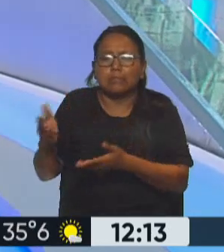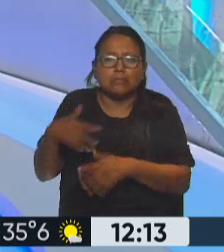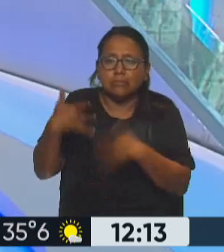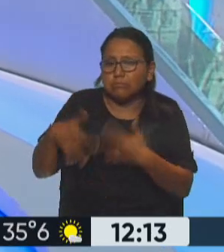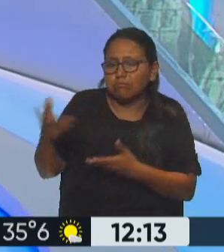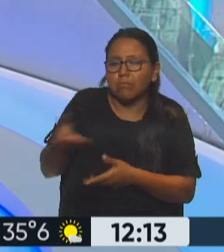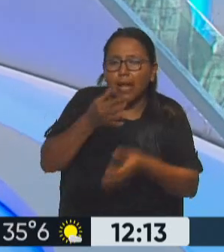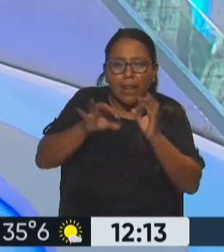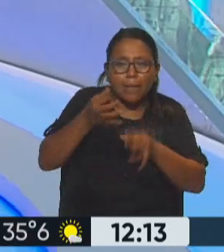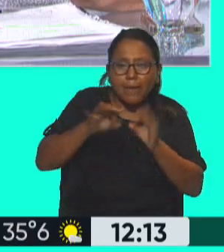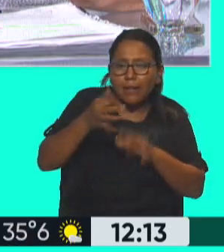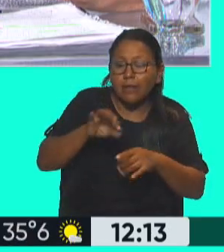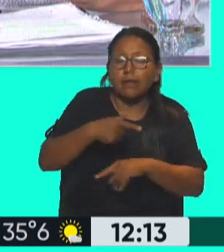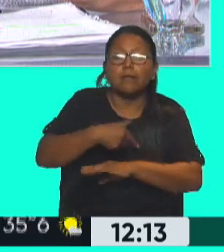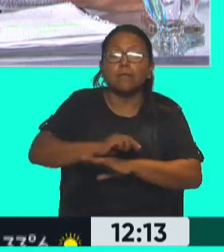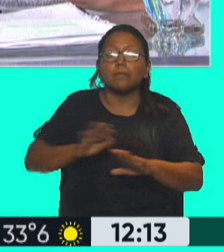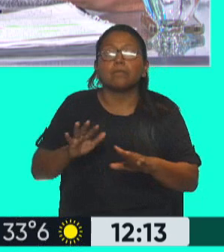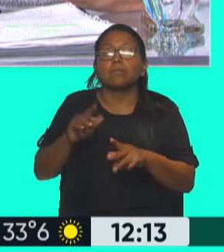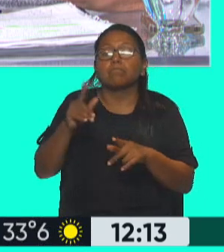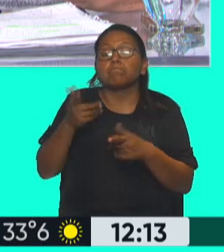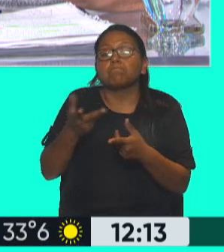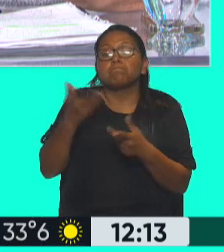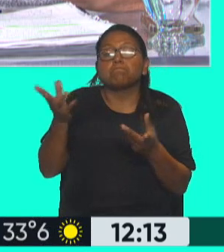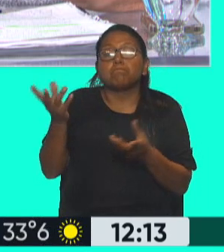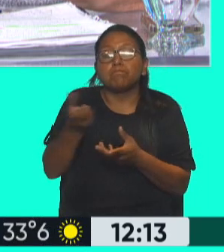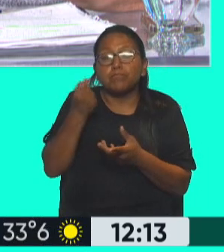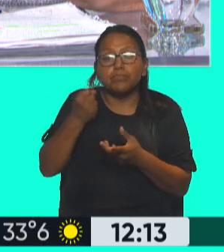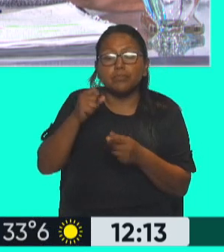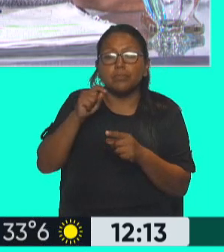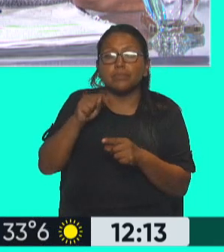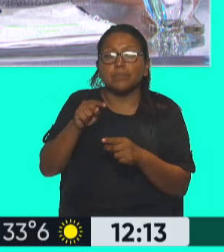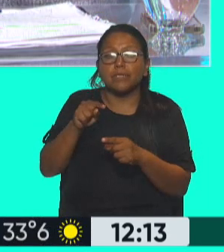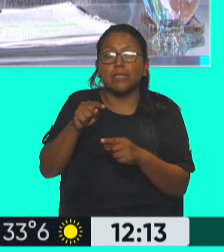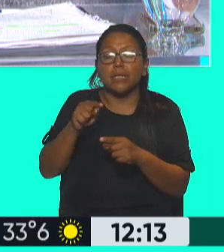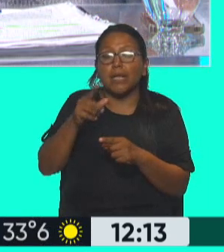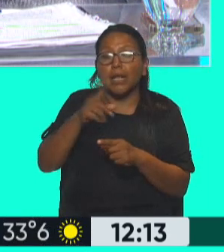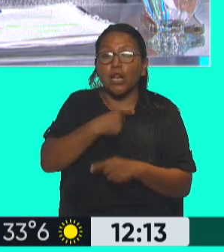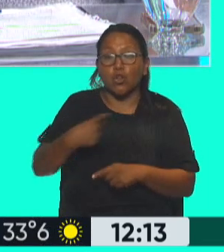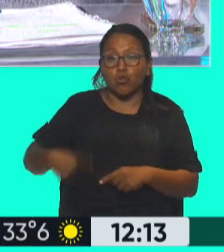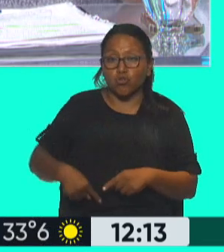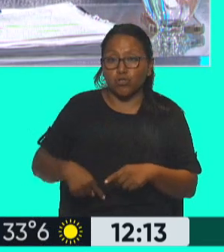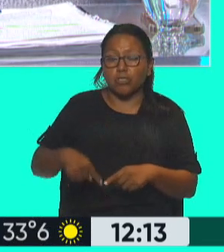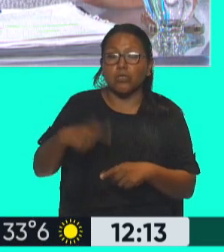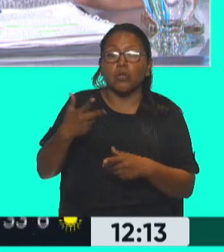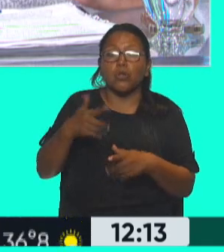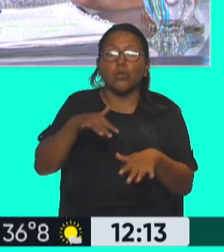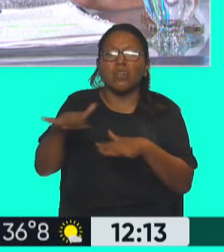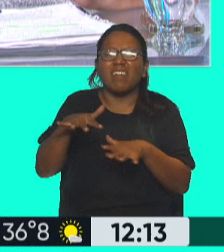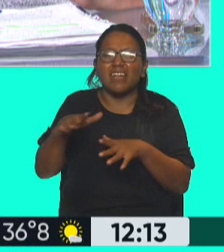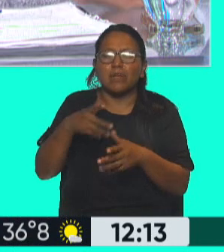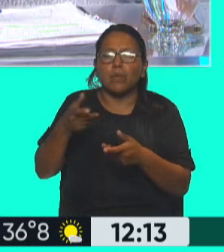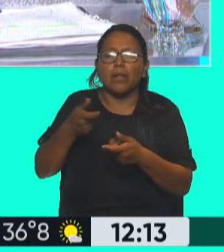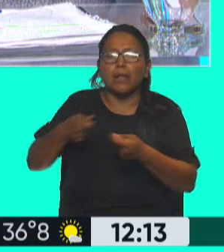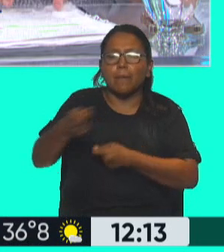que haya más oferta, y la recuperación que los chinos no estaban activos en el mercado